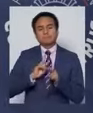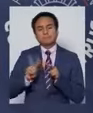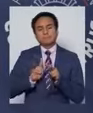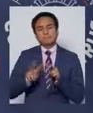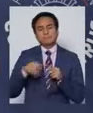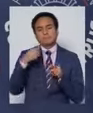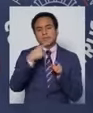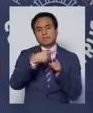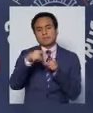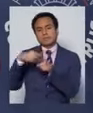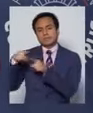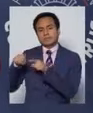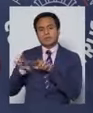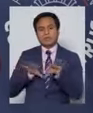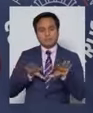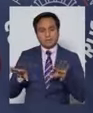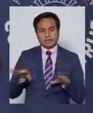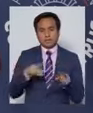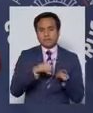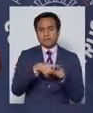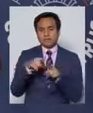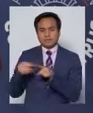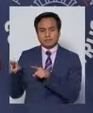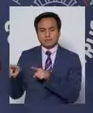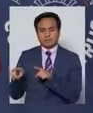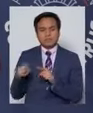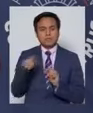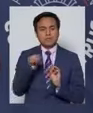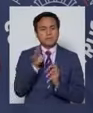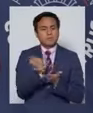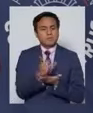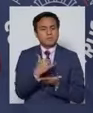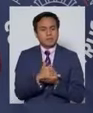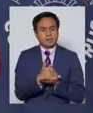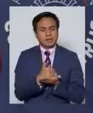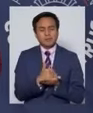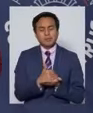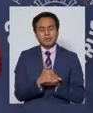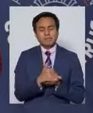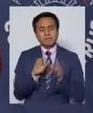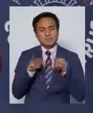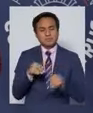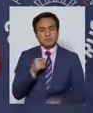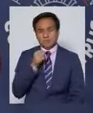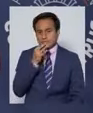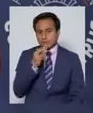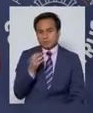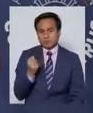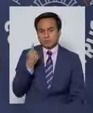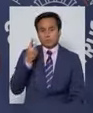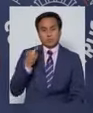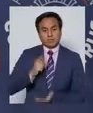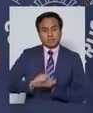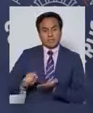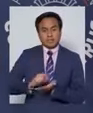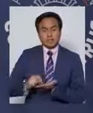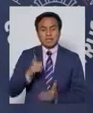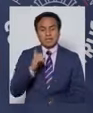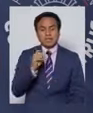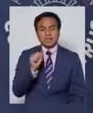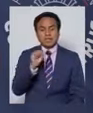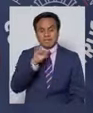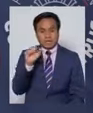realizado distintas actividades. Dentro de nuestro plan, como lo mencionaba en primer lugar la solicitaria Paula